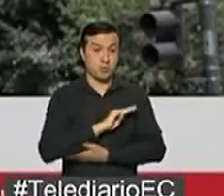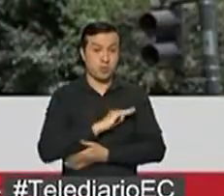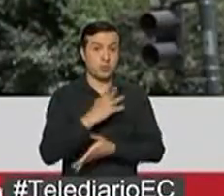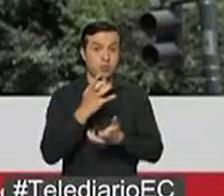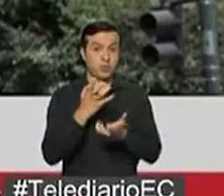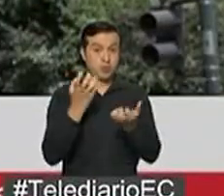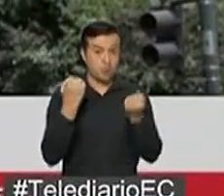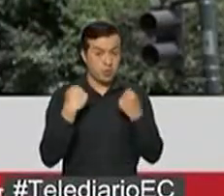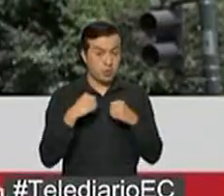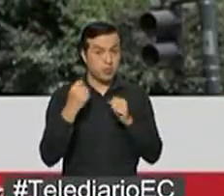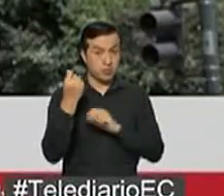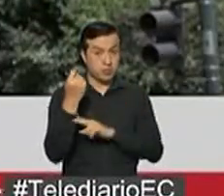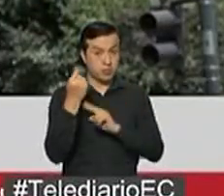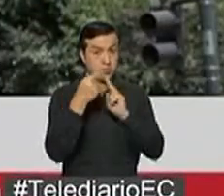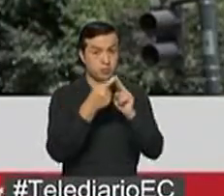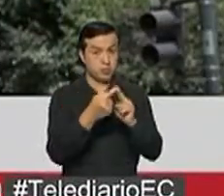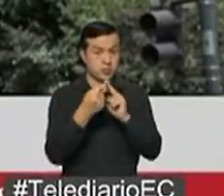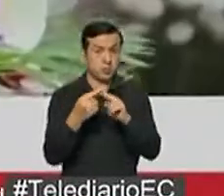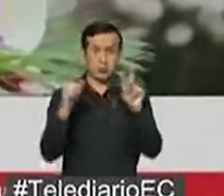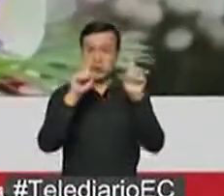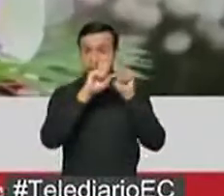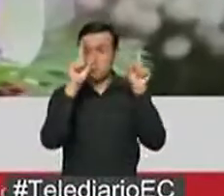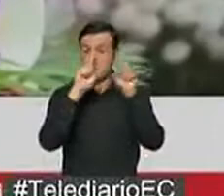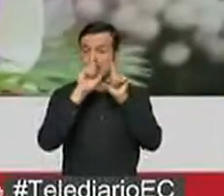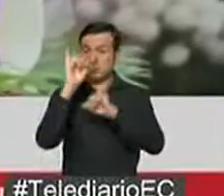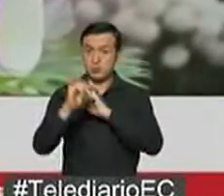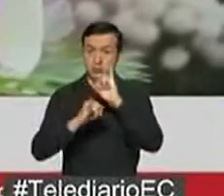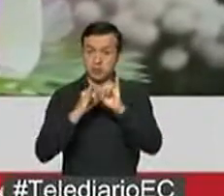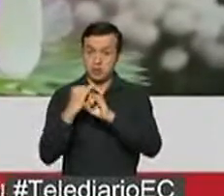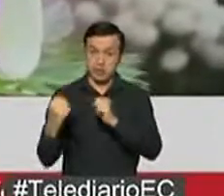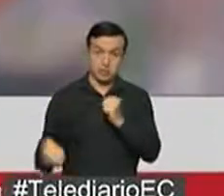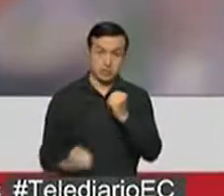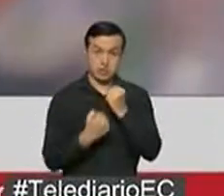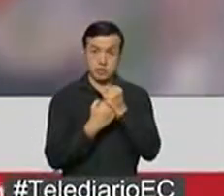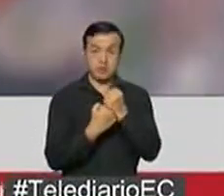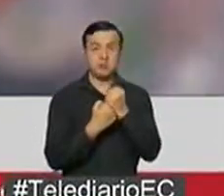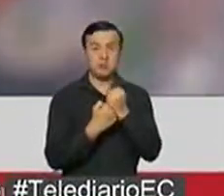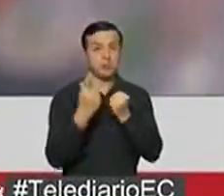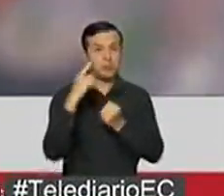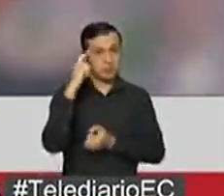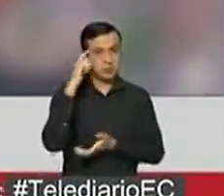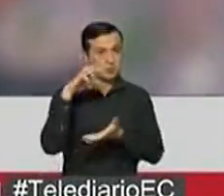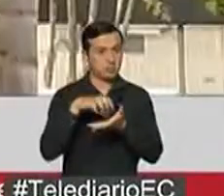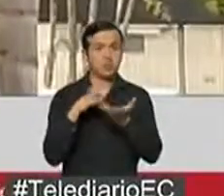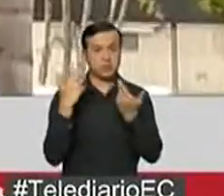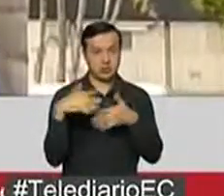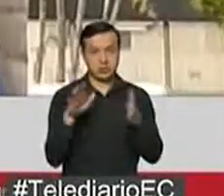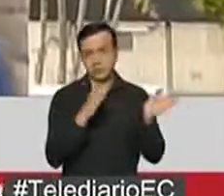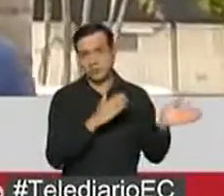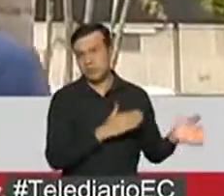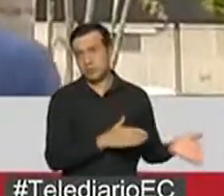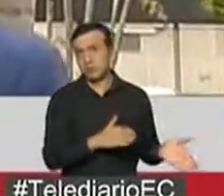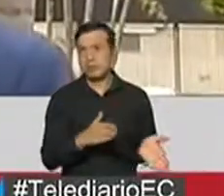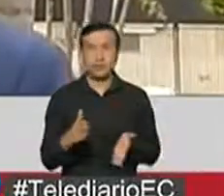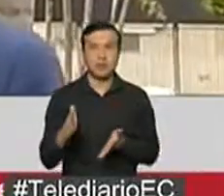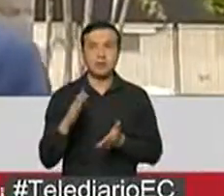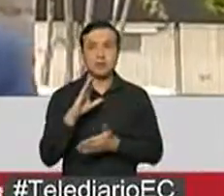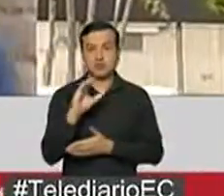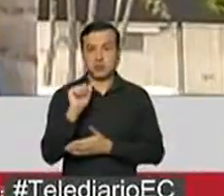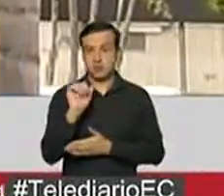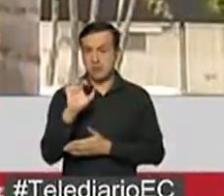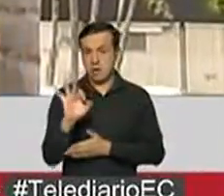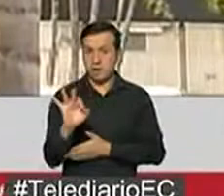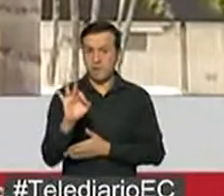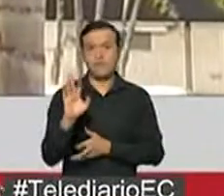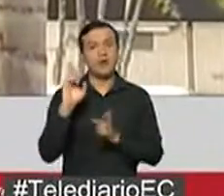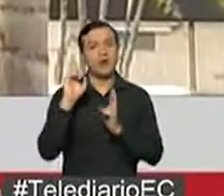concretar los créditos con las multilaterales y el apoyo gubernamental se avanzado de una manera importante con la caf con la